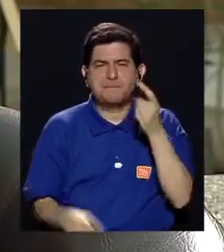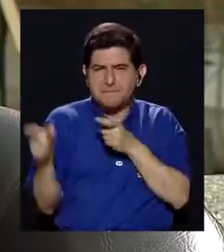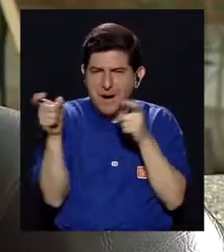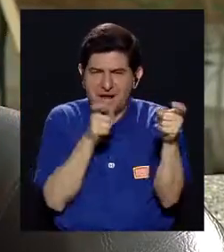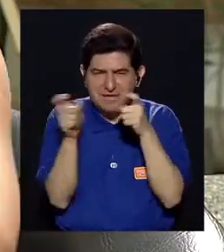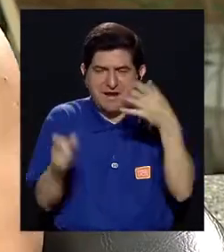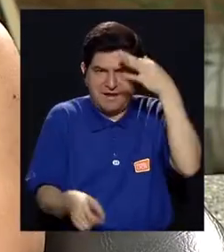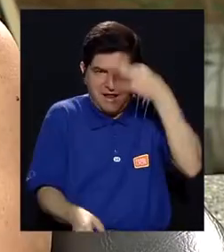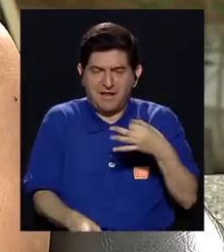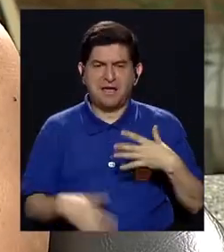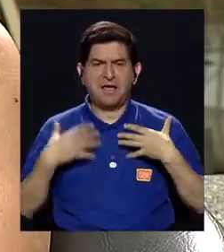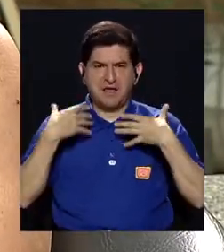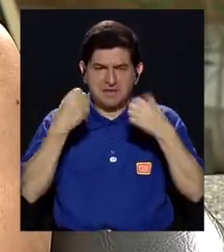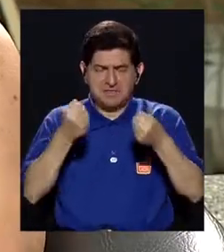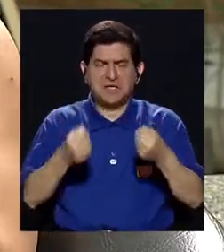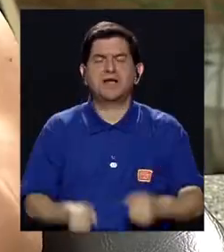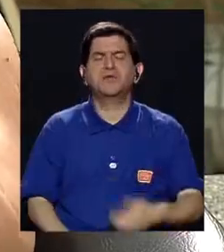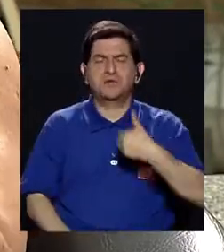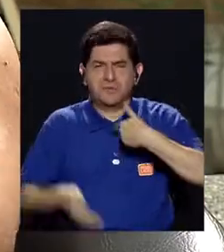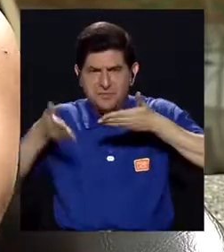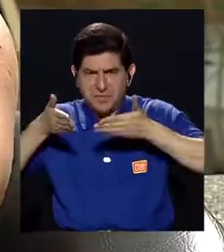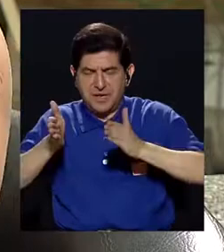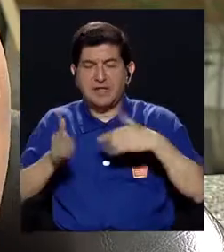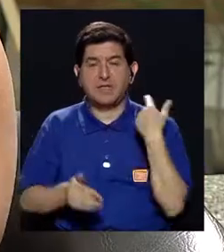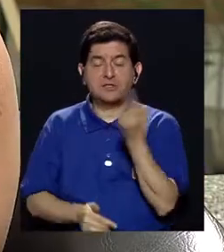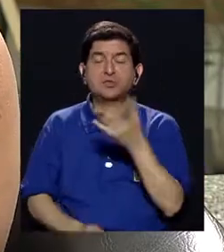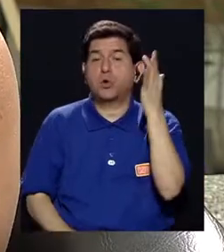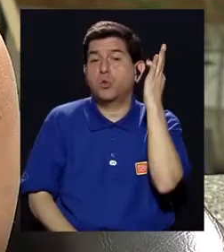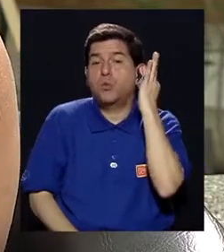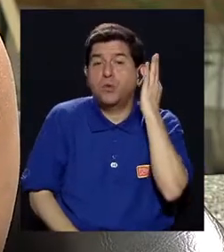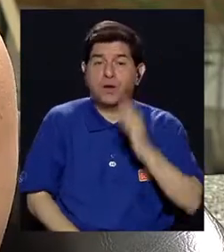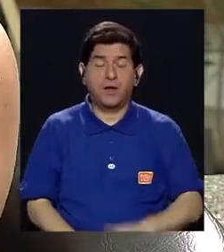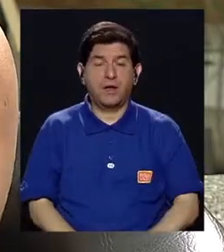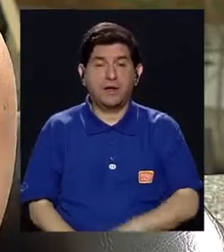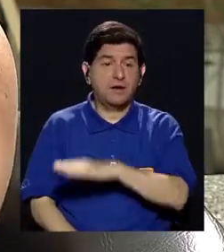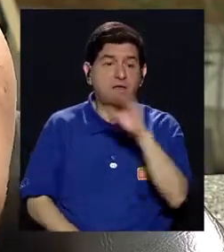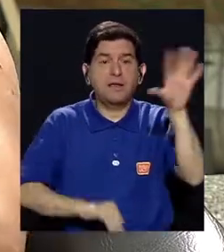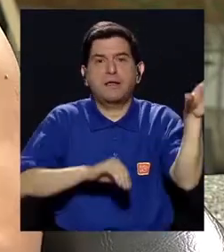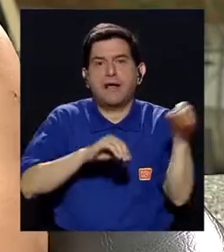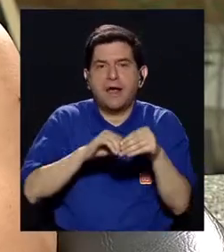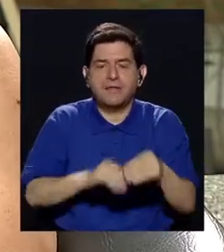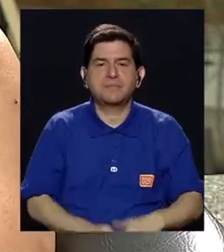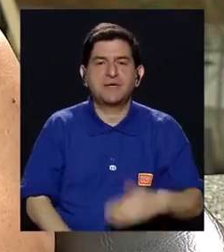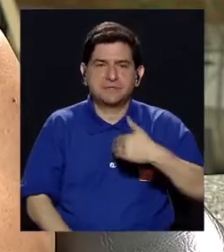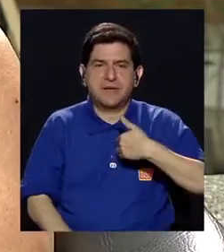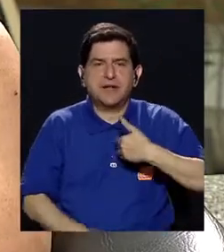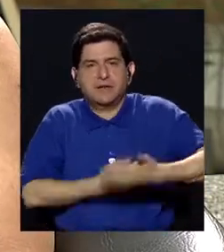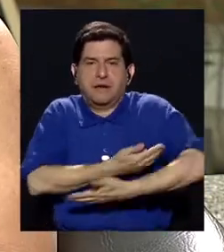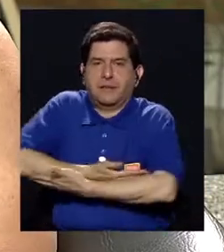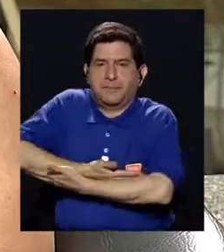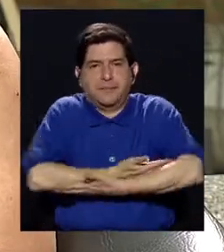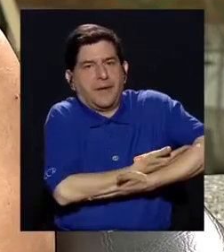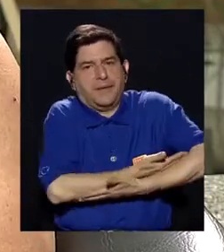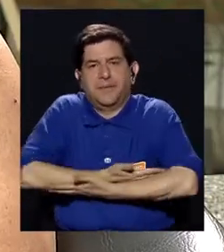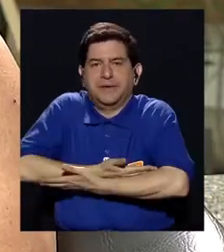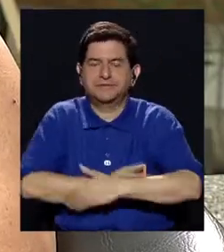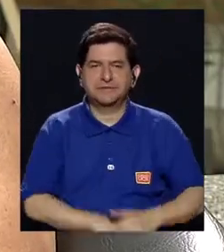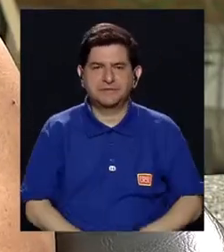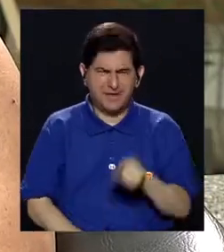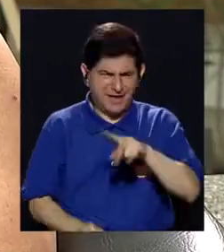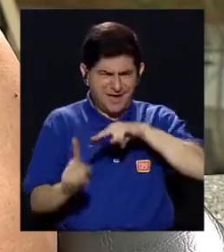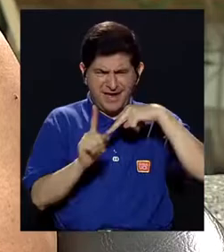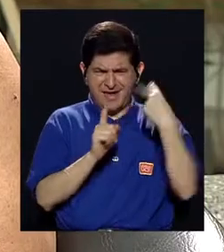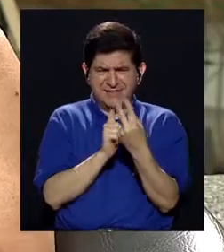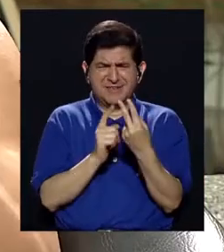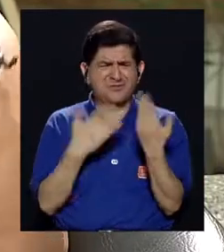y además con tener bebés, ¿verdad? Es también un enfoque muy reduccionista, era un enfoque muy reduccionista, incluso de la salud